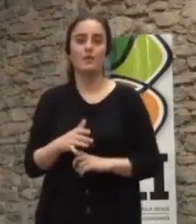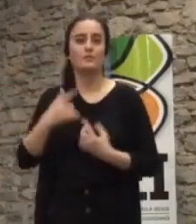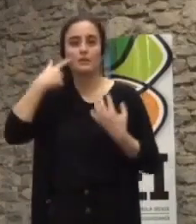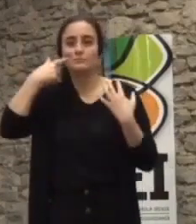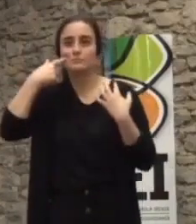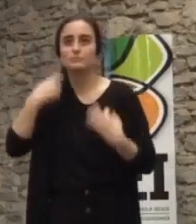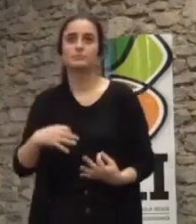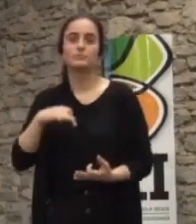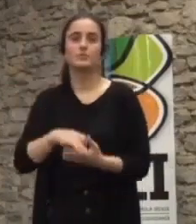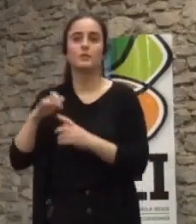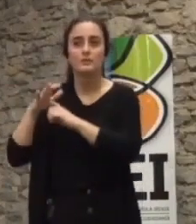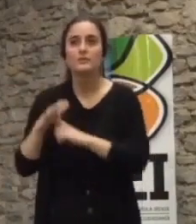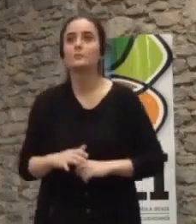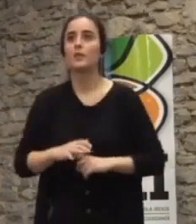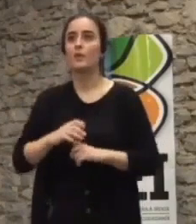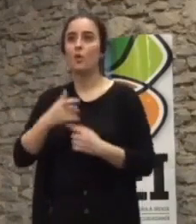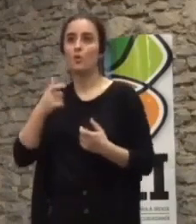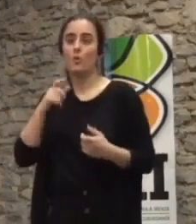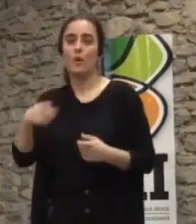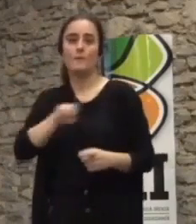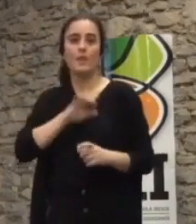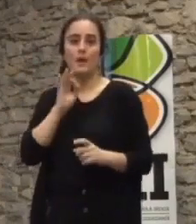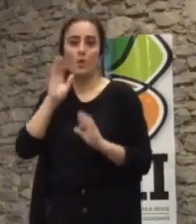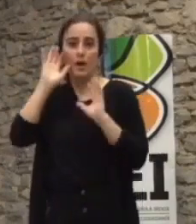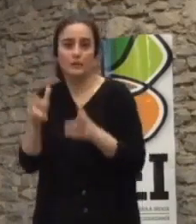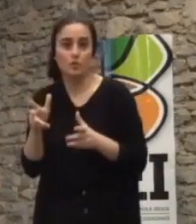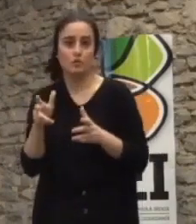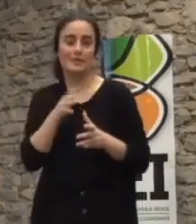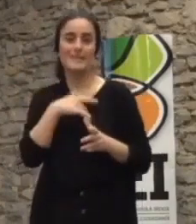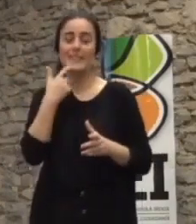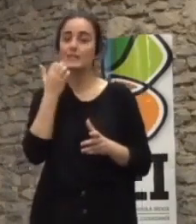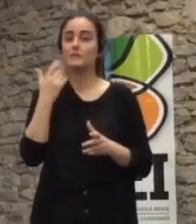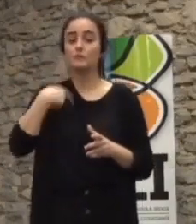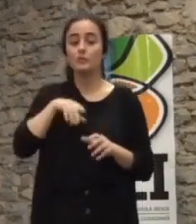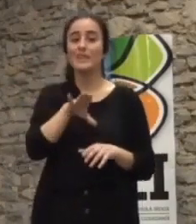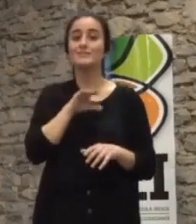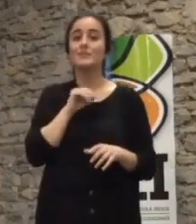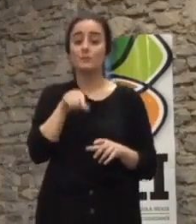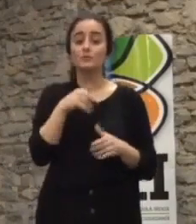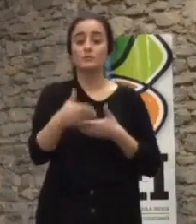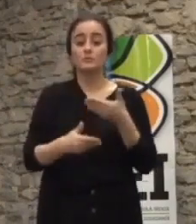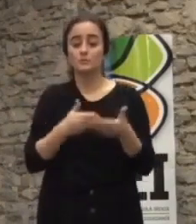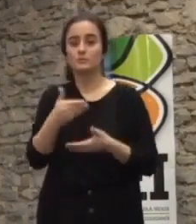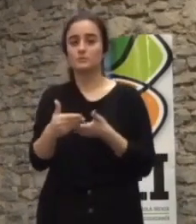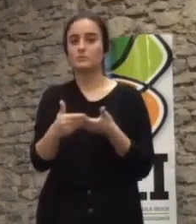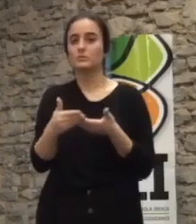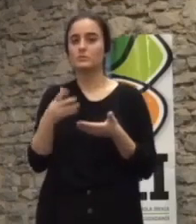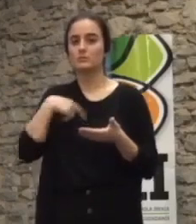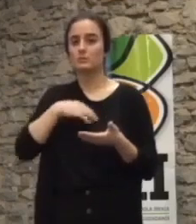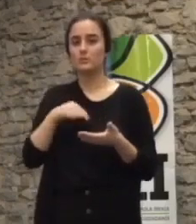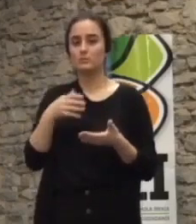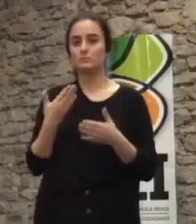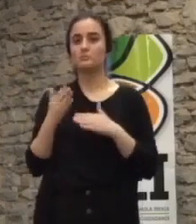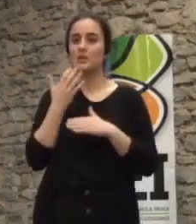de que suceda una amenaza, una agresión o lo que sea. Si entendemos esto, es cuando podemos entender que si una persona